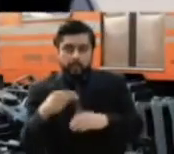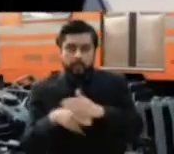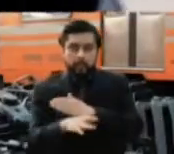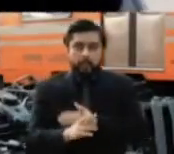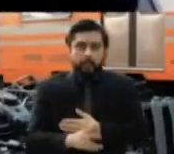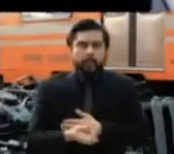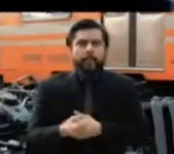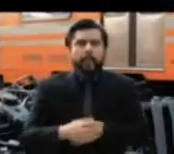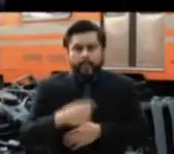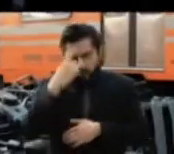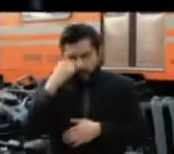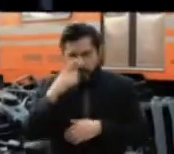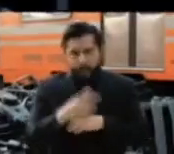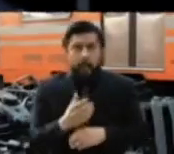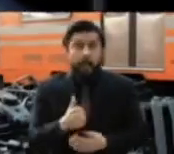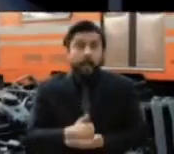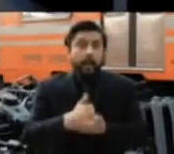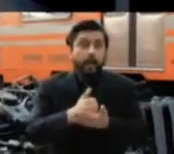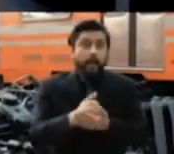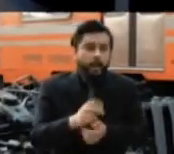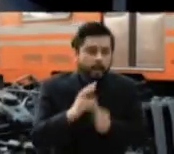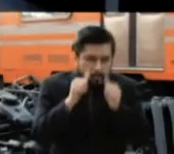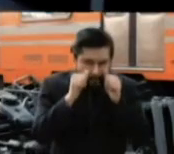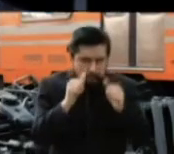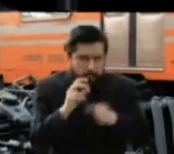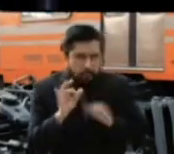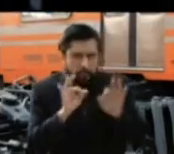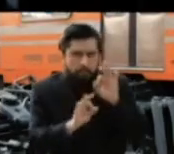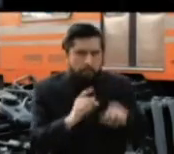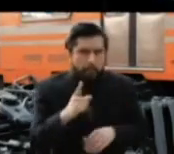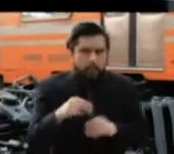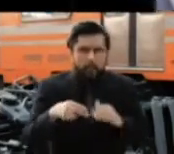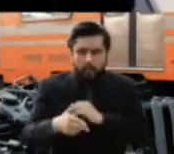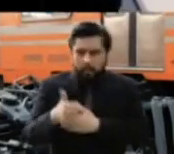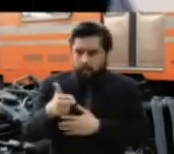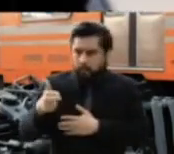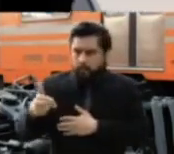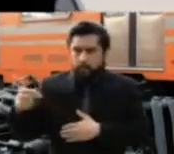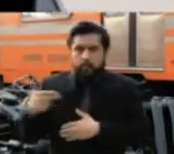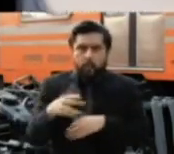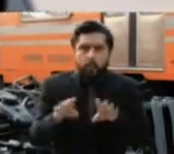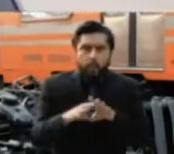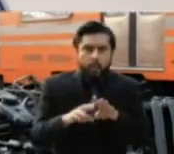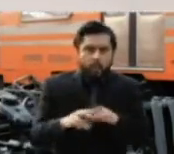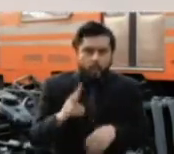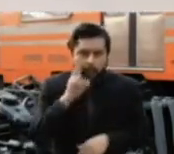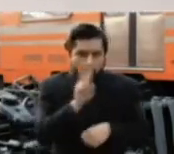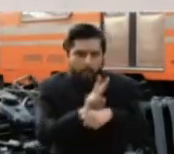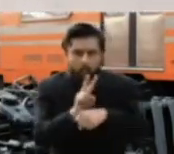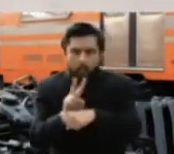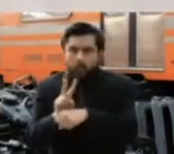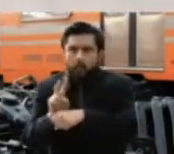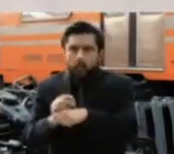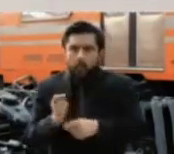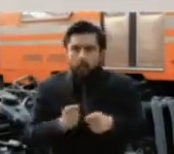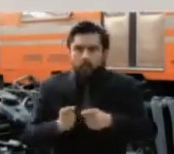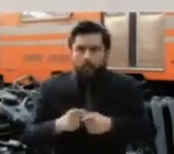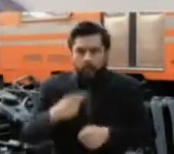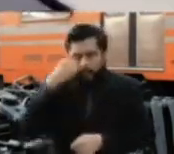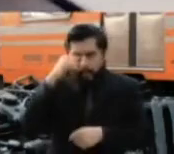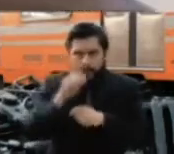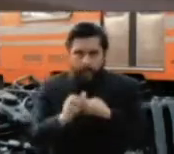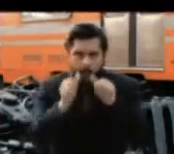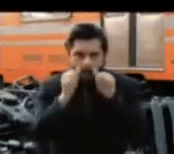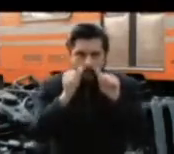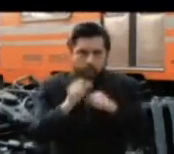permitirá regular el tráfico de trenes, con visualización digital a distancia y monitoreo en tiempo real de sus condiciones de operación para brindar